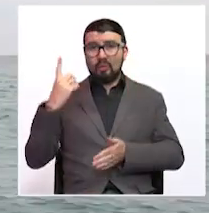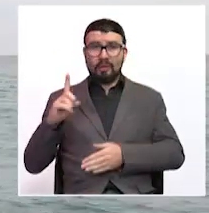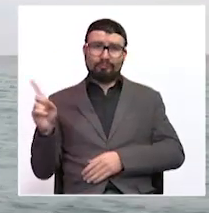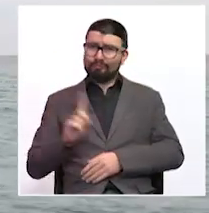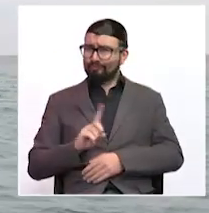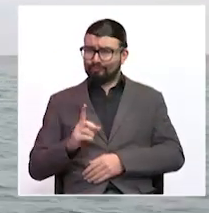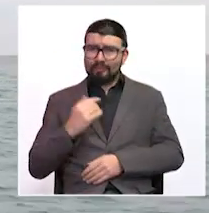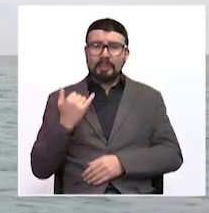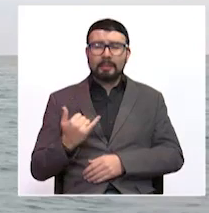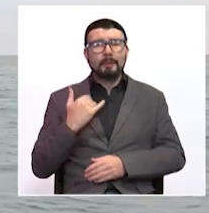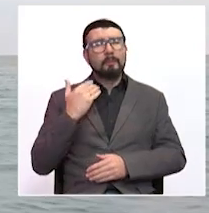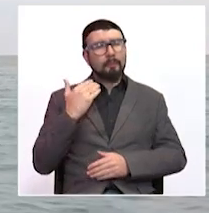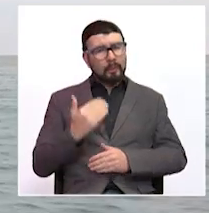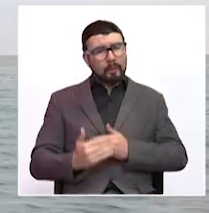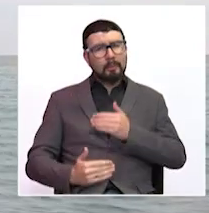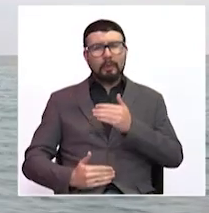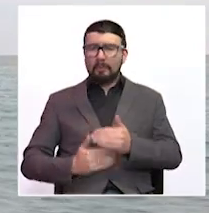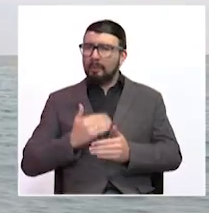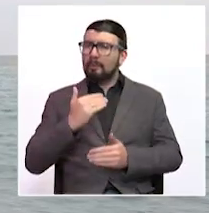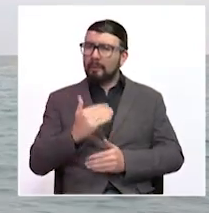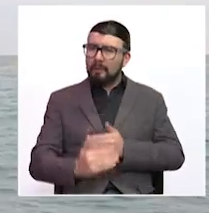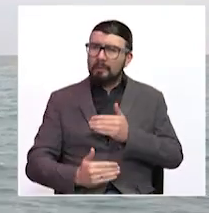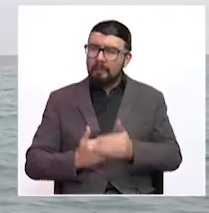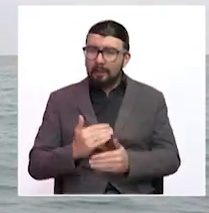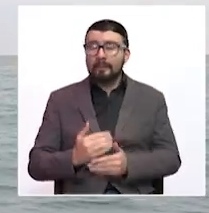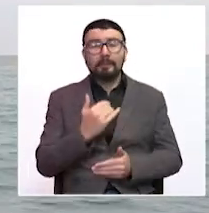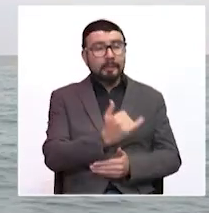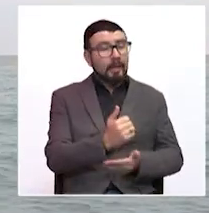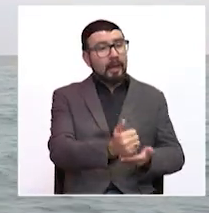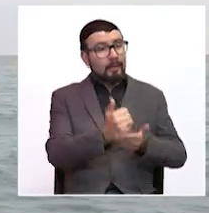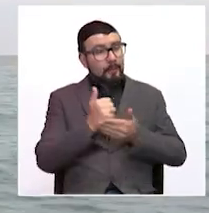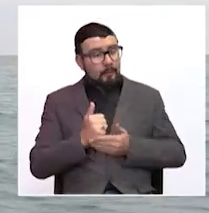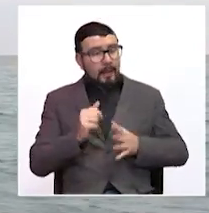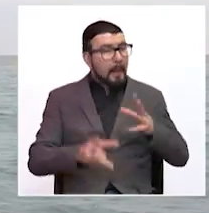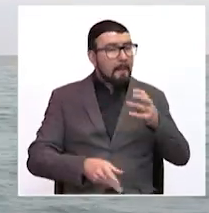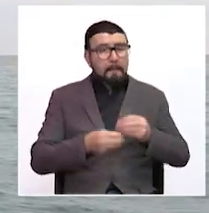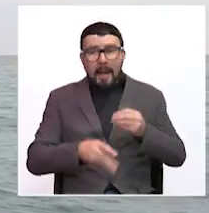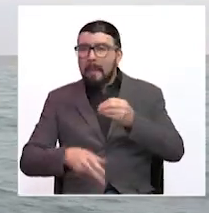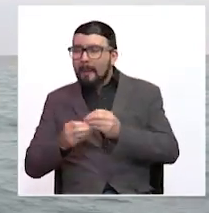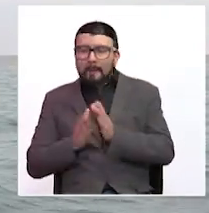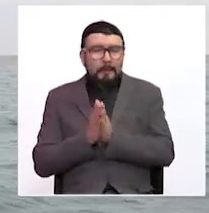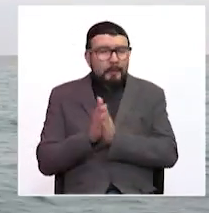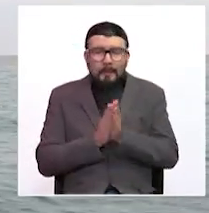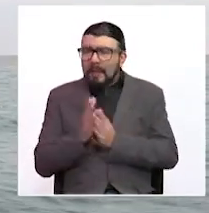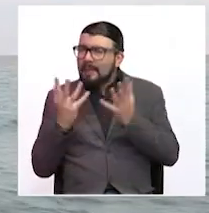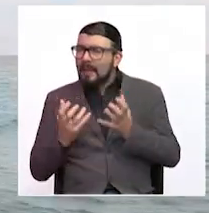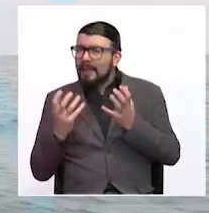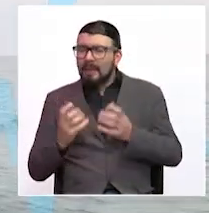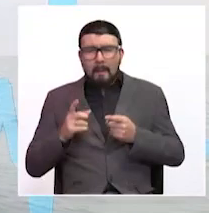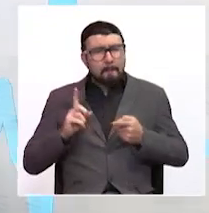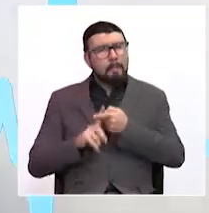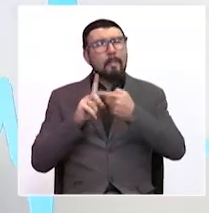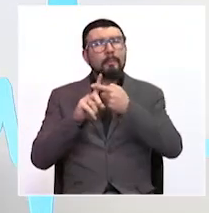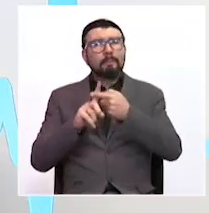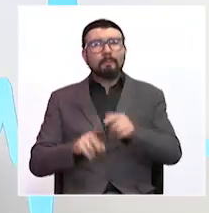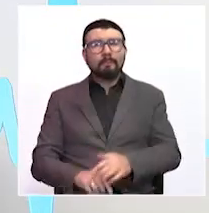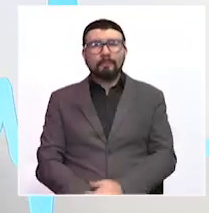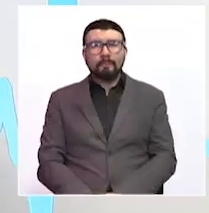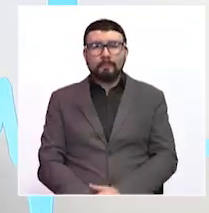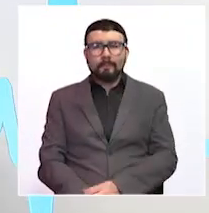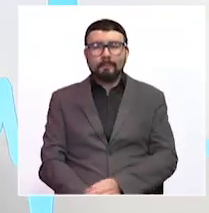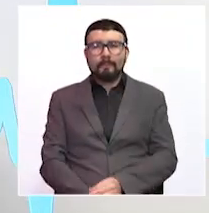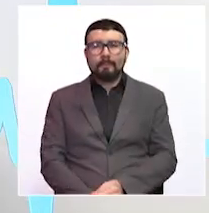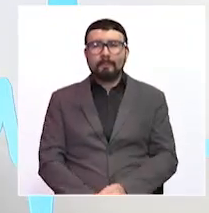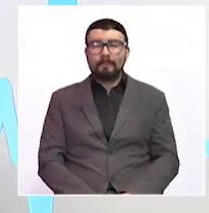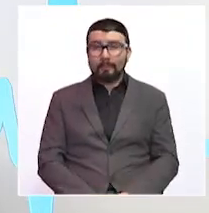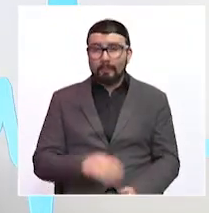pero se puede lograr poco a poco con la ayuda de nuevas ilusiones alguna motivación y mucha actitud muchas gracias